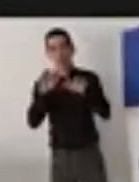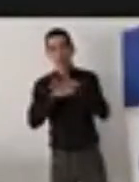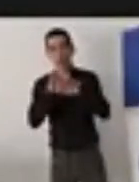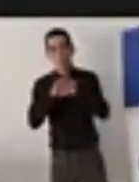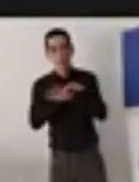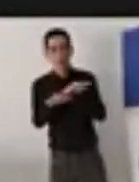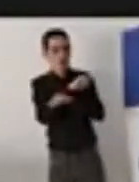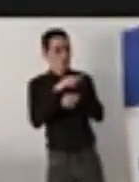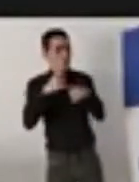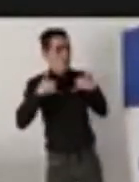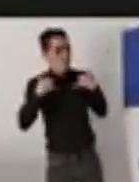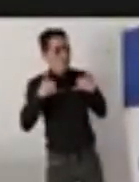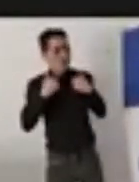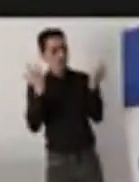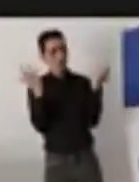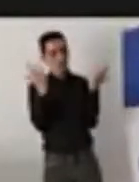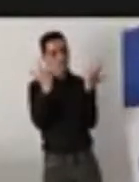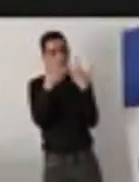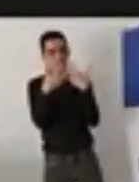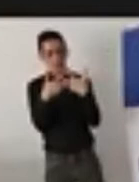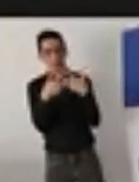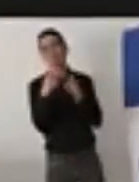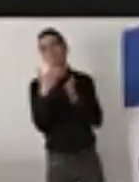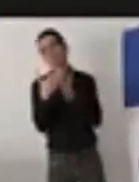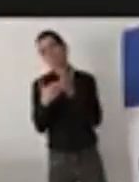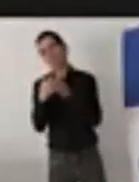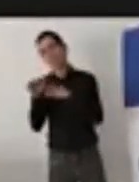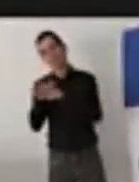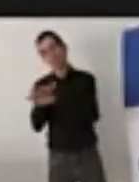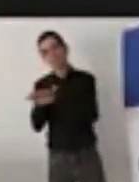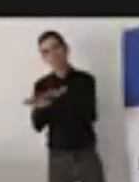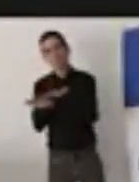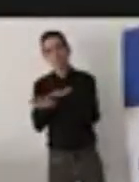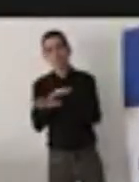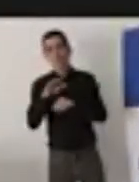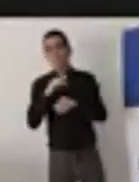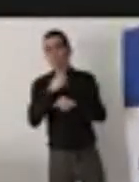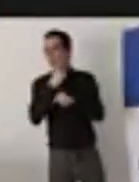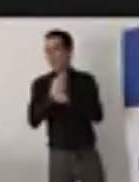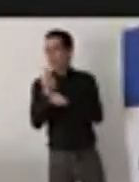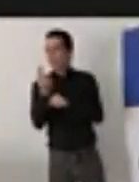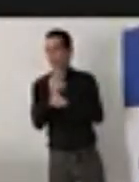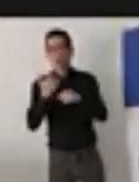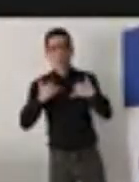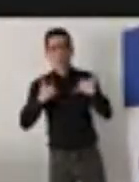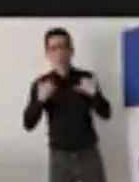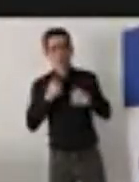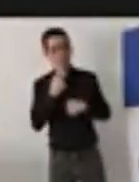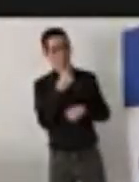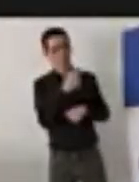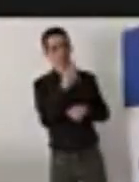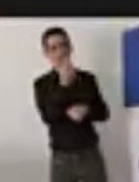es reconocer a los jóvenes como una población diferencial, con vulnerabilidad, con unos derechos puntuales que tiene